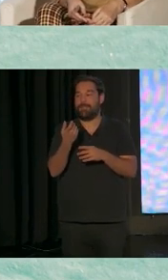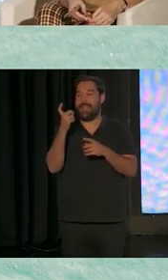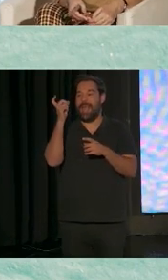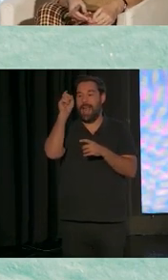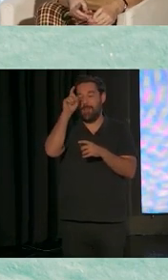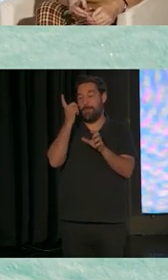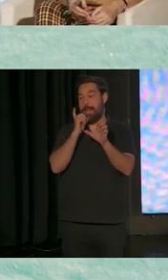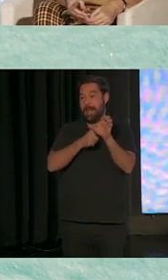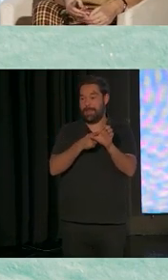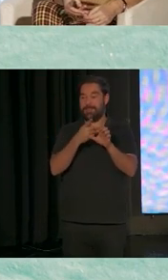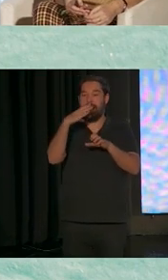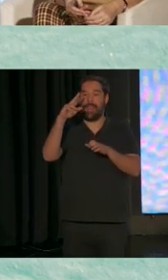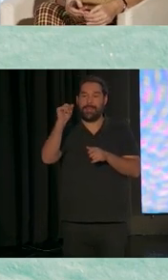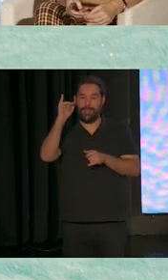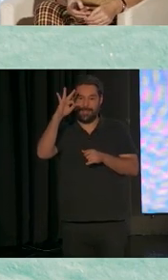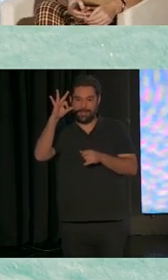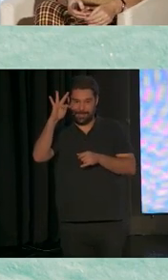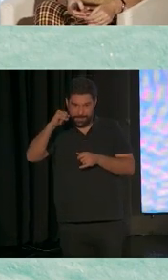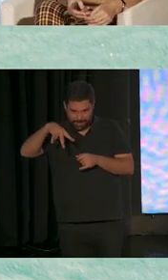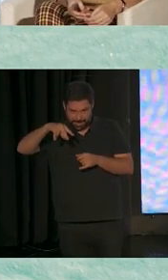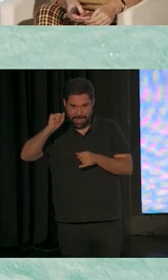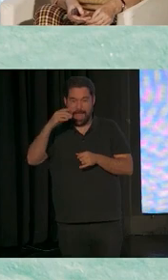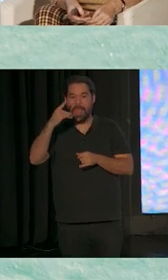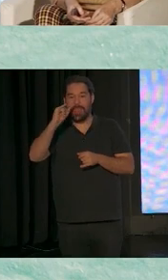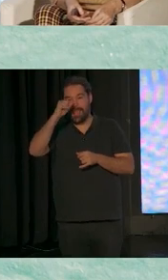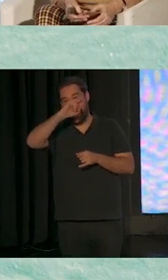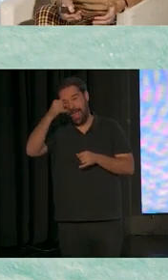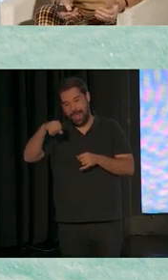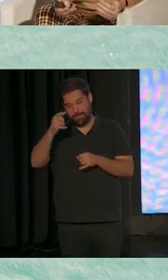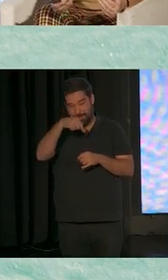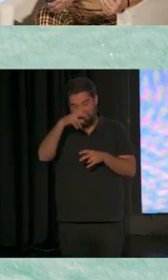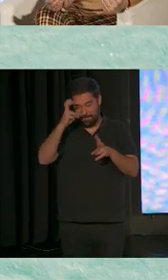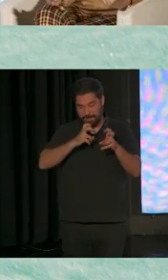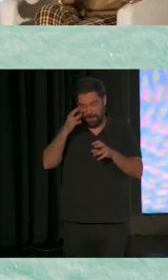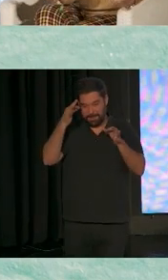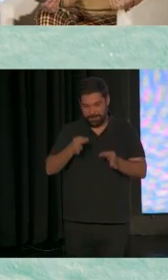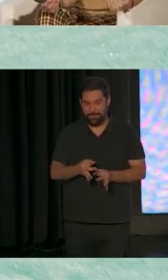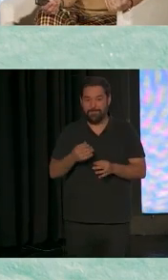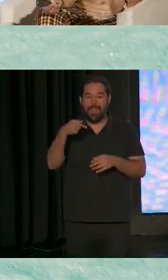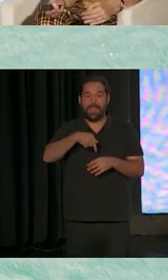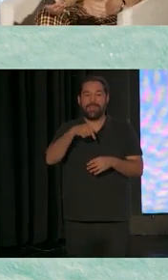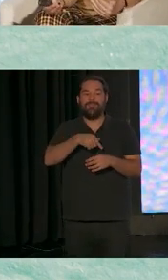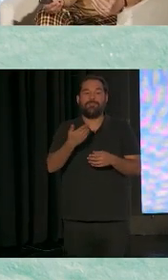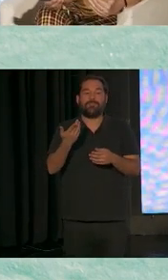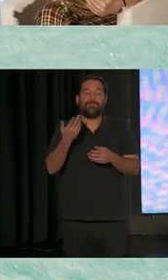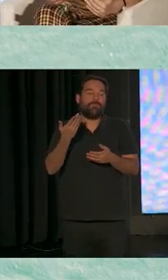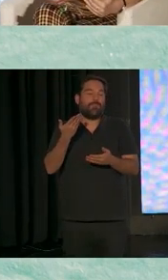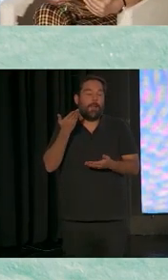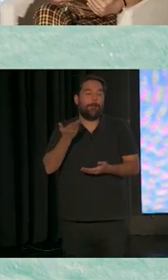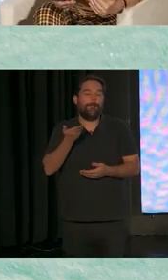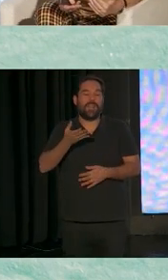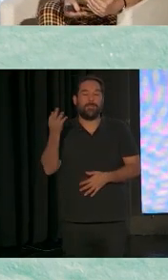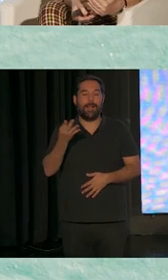Cristina Cristina Díaz que espero que esté por aquí eh que entre sus irrenunciables empieza con uno que nos